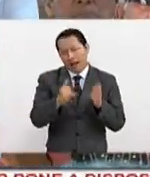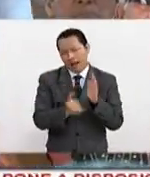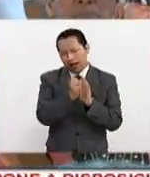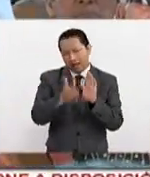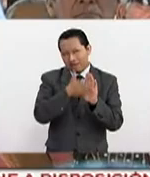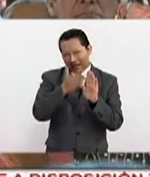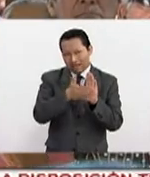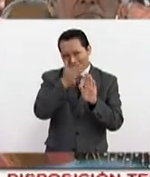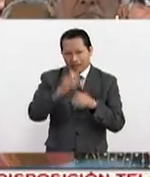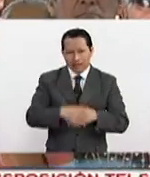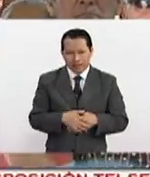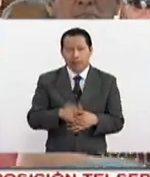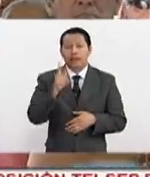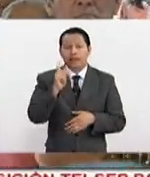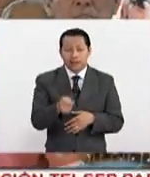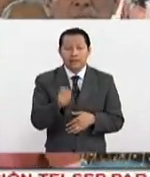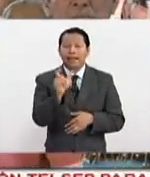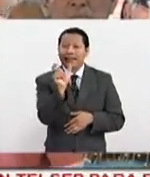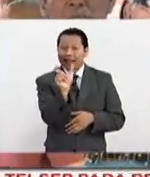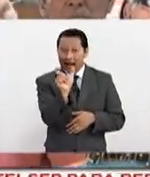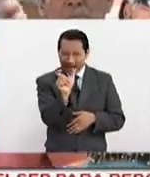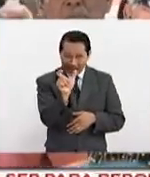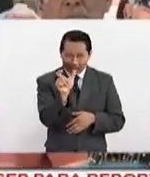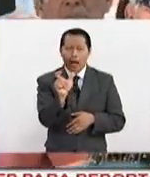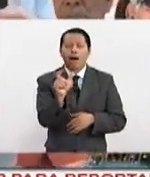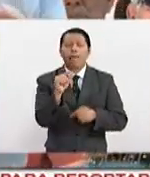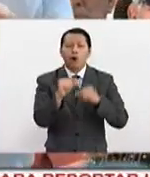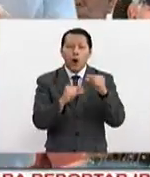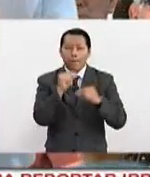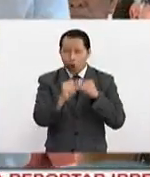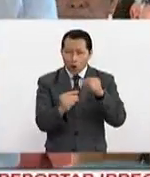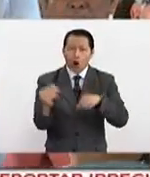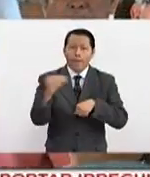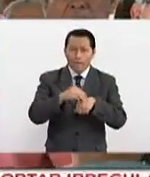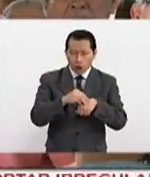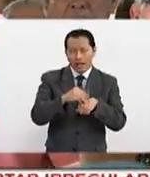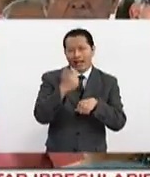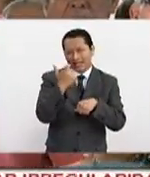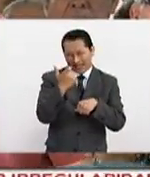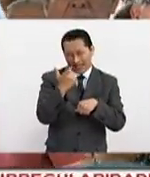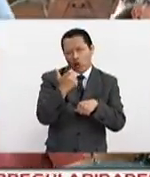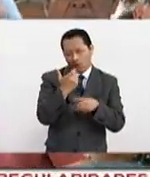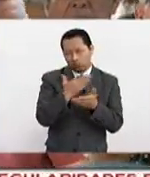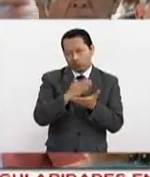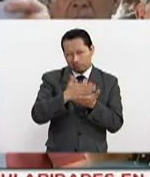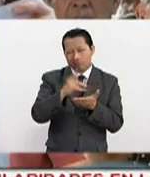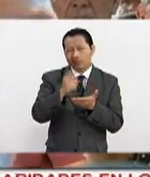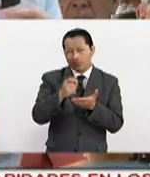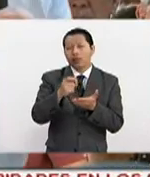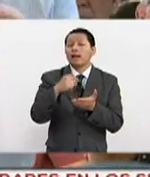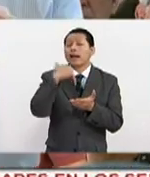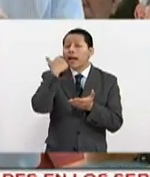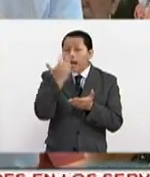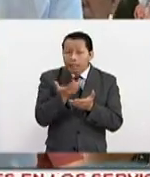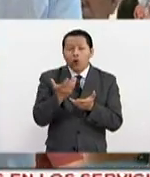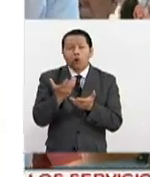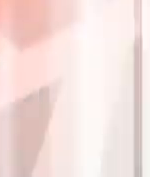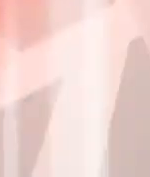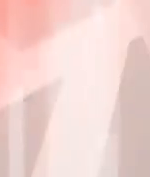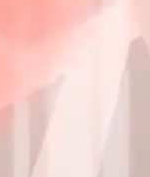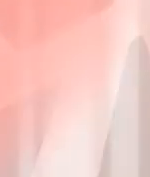le va a ir poniendo dinero a esta tarjeta, es poco a poco. ¿Por qué? Porque queremos que se vaya ocupando bien.